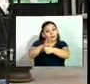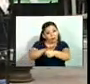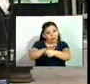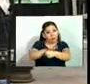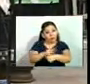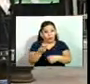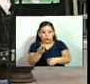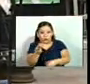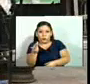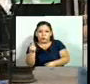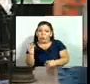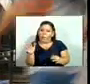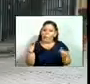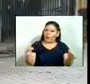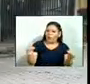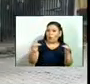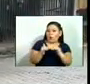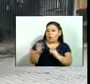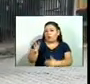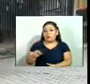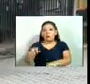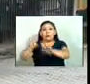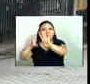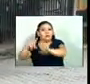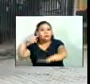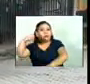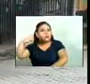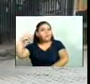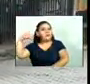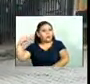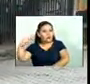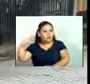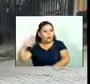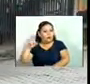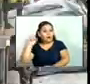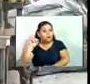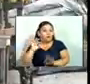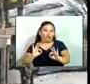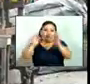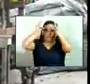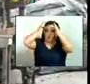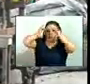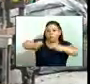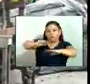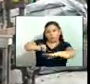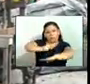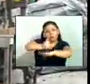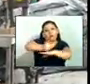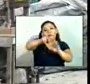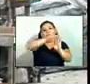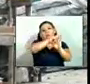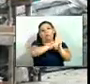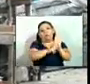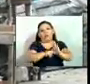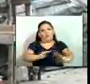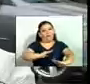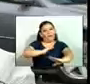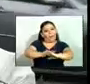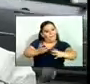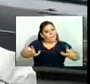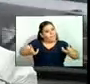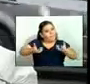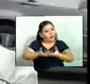La cifra casi alcanza los 600. Esto ha derivado en la implementación de medidas para evitar las aglomeraciones.